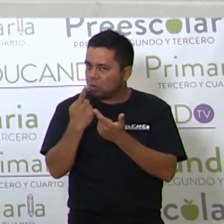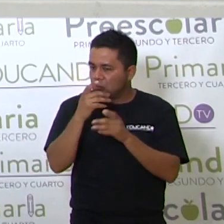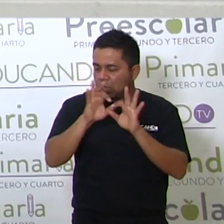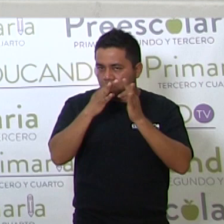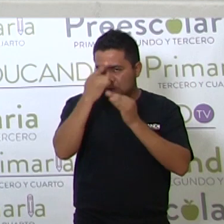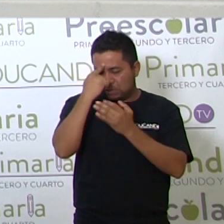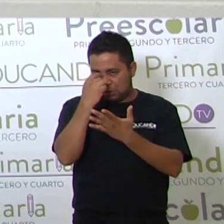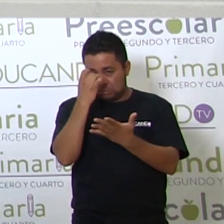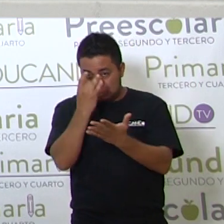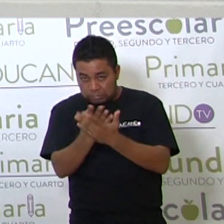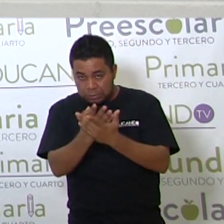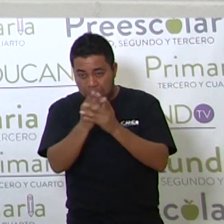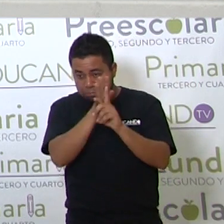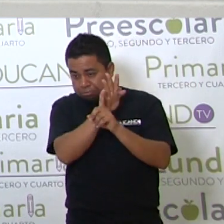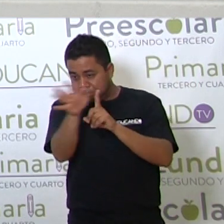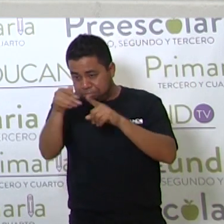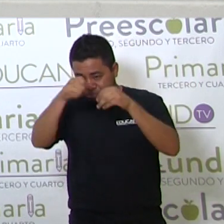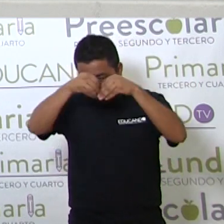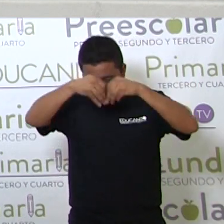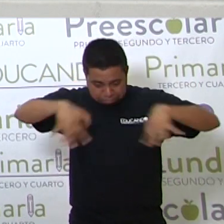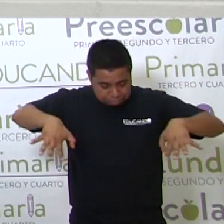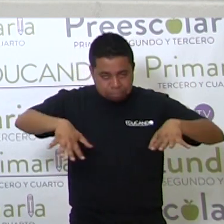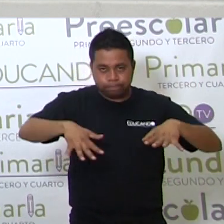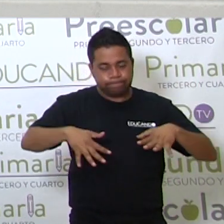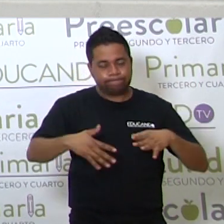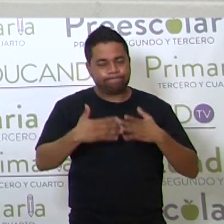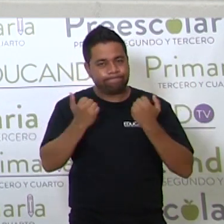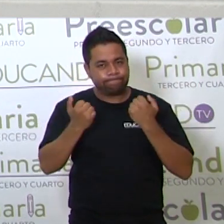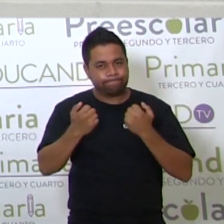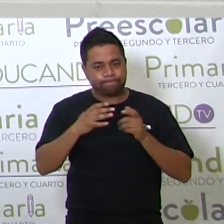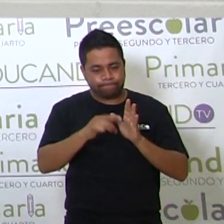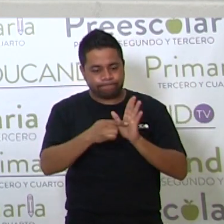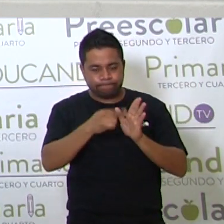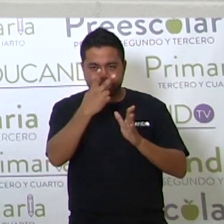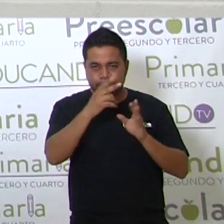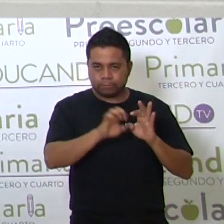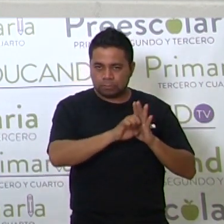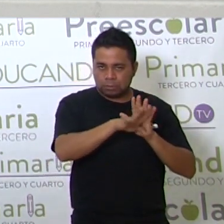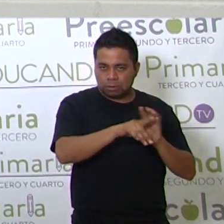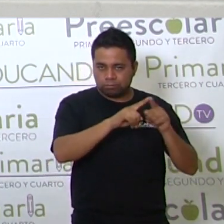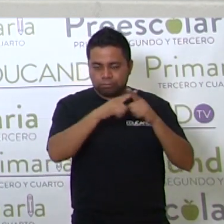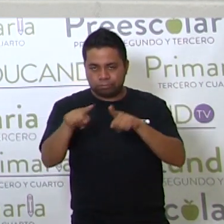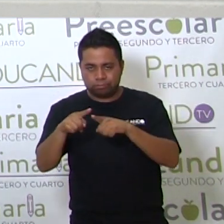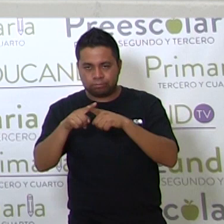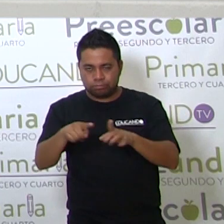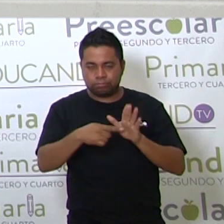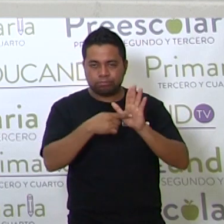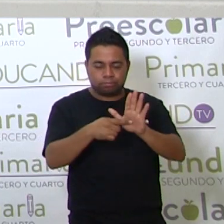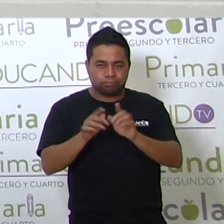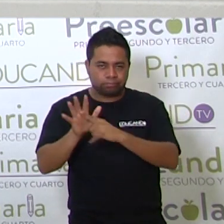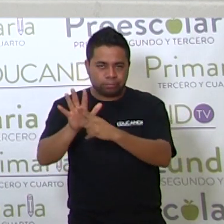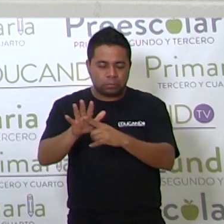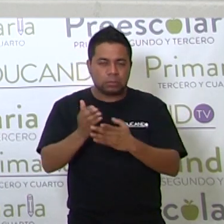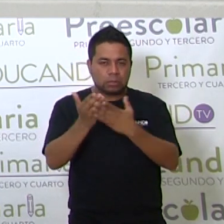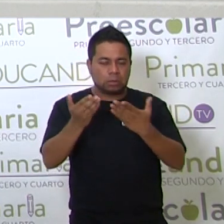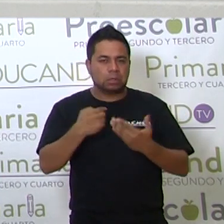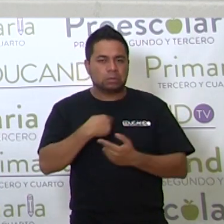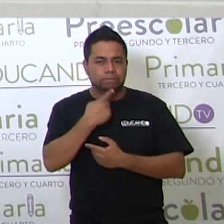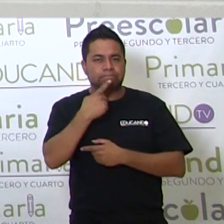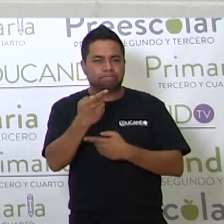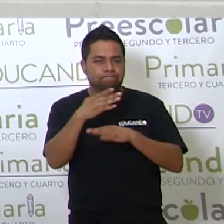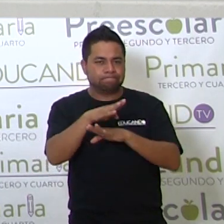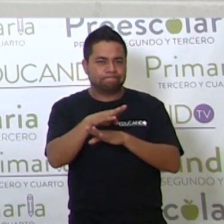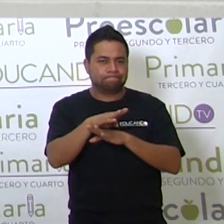hacer un mapa conceptual. Entonces ya vimos dos ejemplos. Ahora, ¿qué podríamos decir entonces que es un